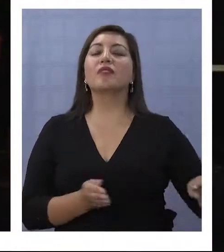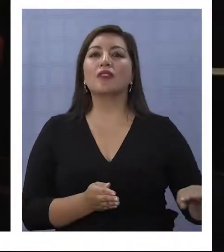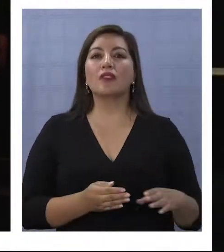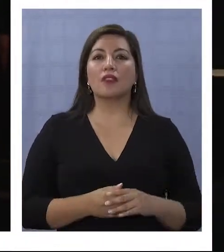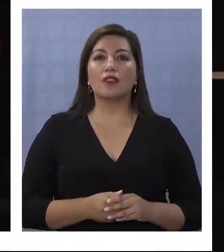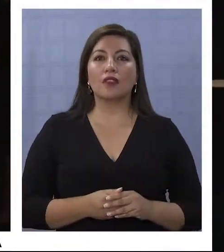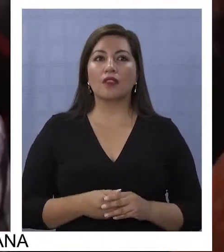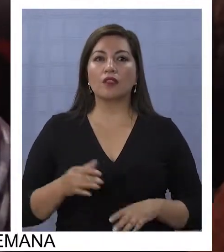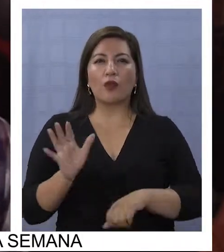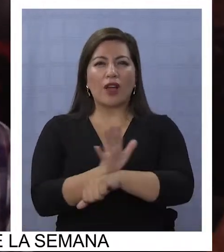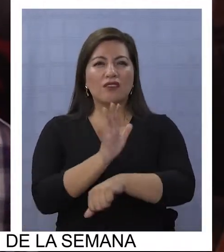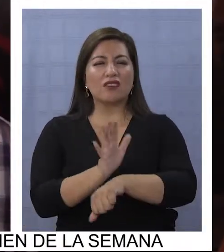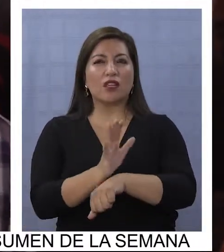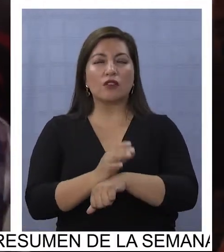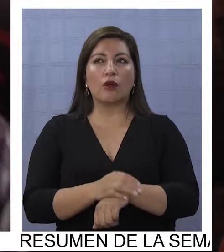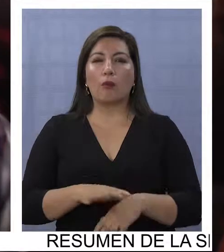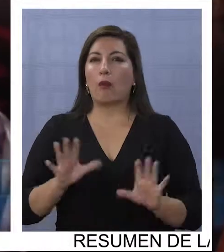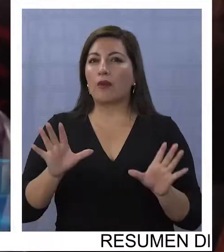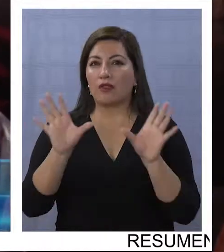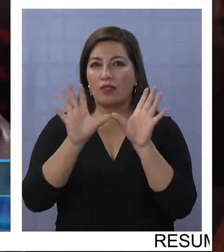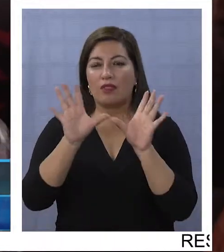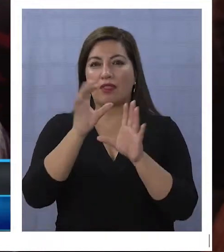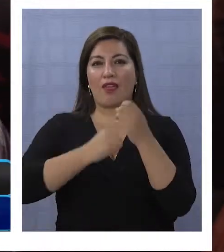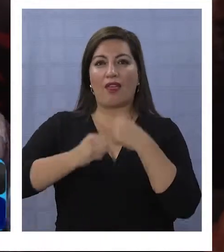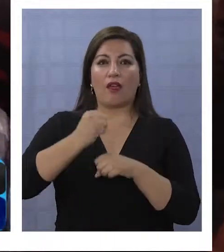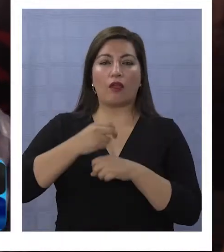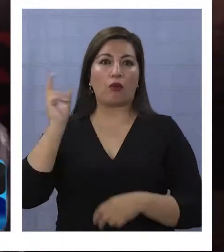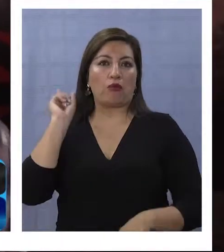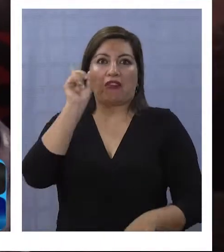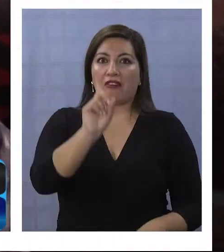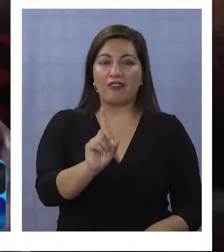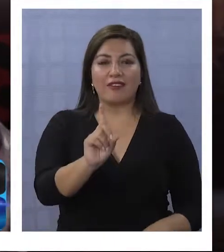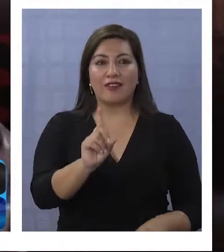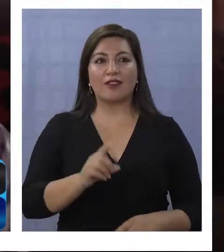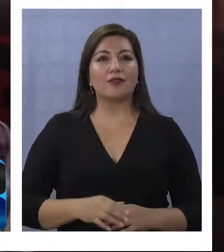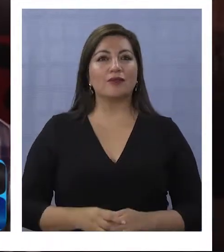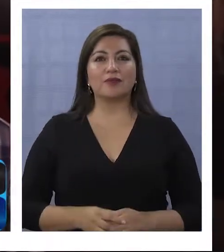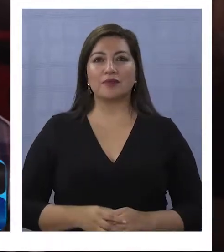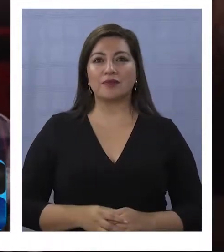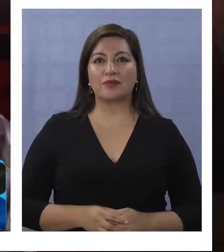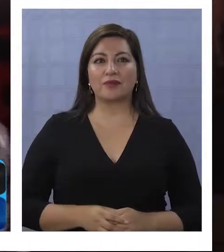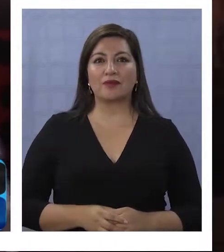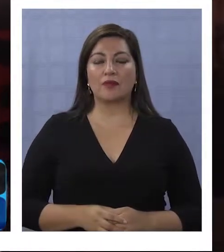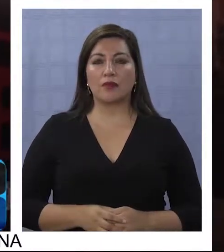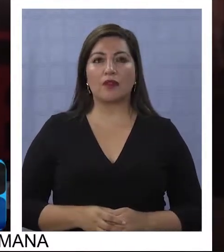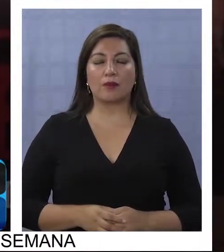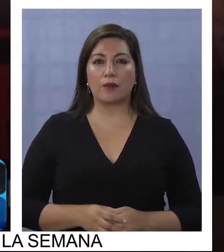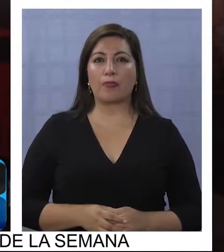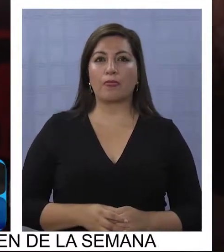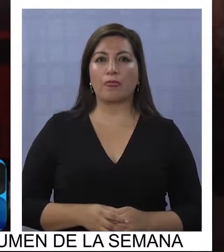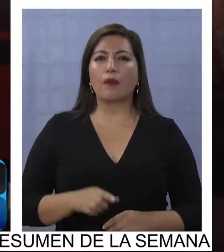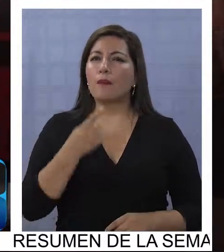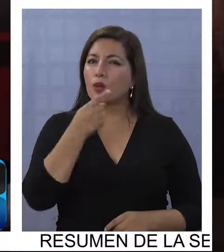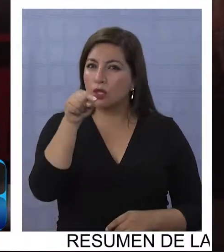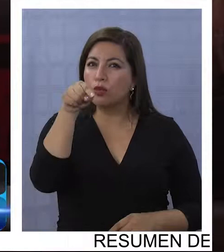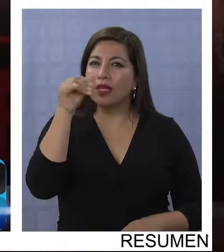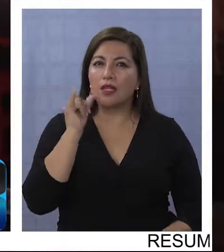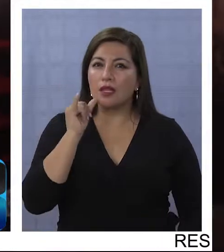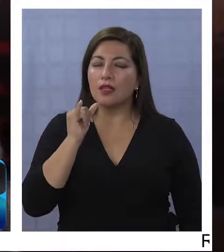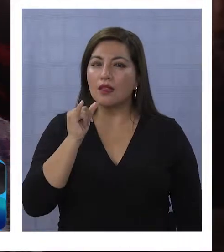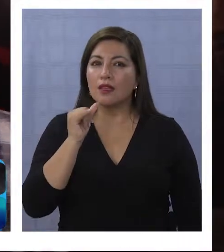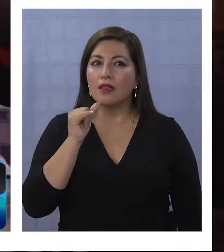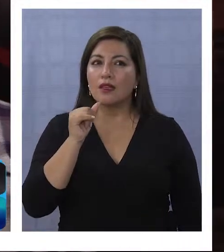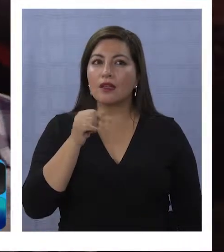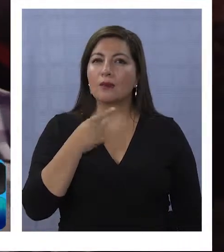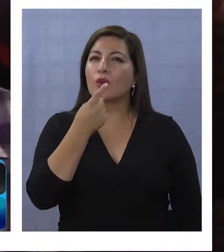venido a teatro yo creo que hace como 10 años y realmente sorprendió, espectacular. ¿Tú eres de acá o no? Totalmente, hablando. Soy de aquí. ¿Sí? Sí. ¿Y te sentiste